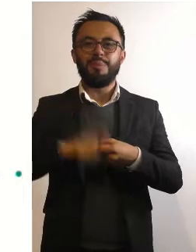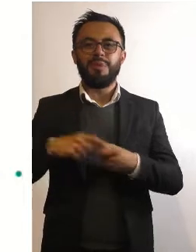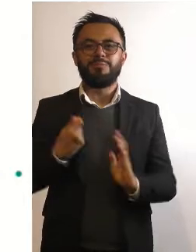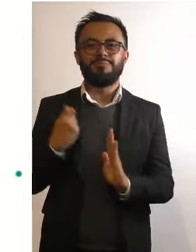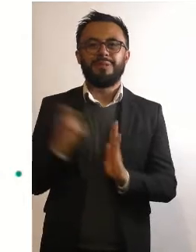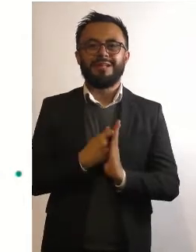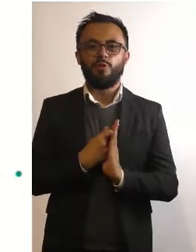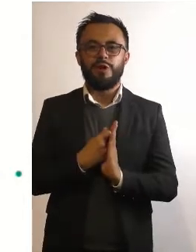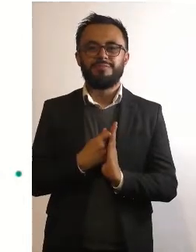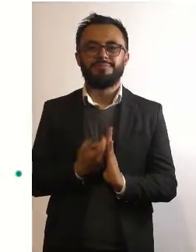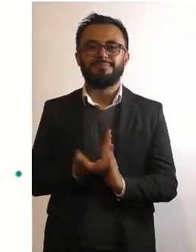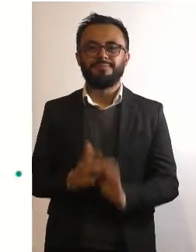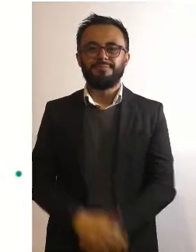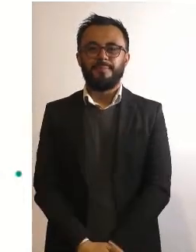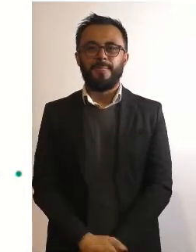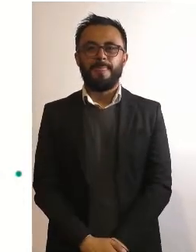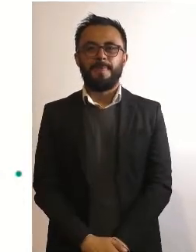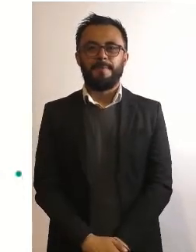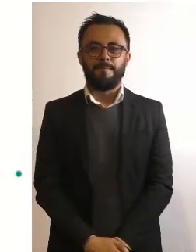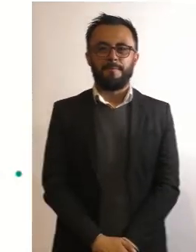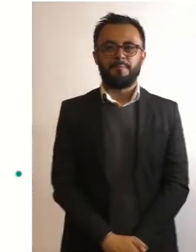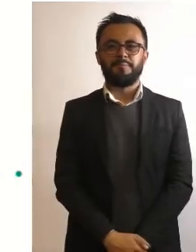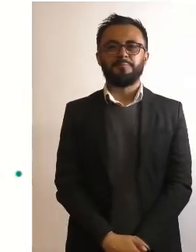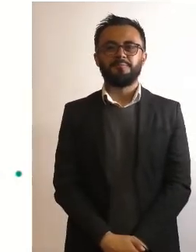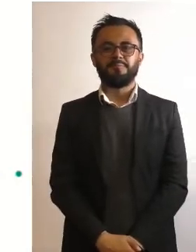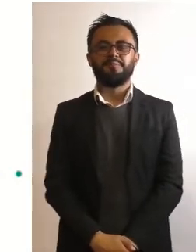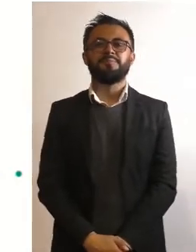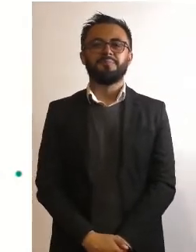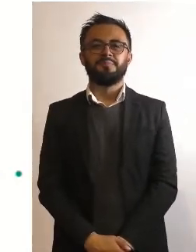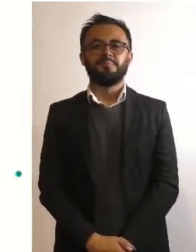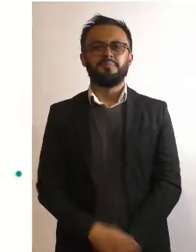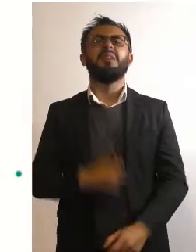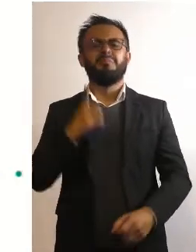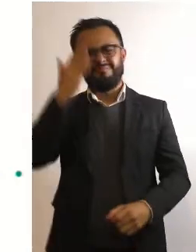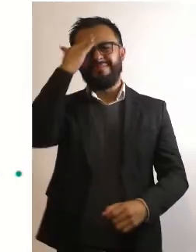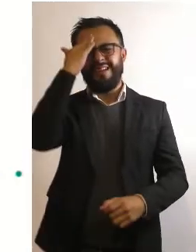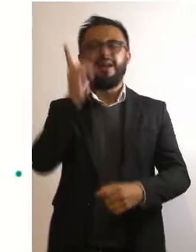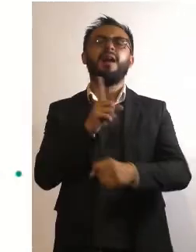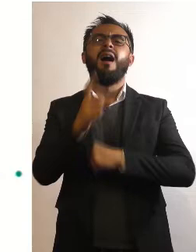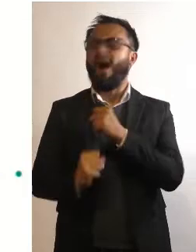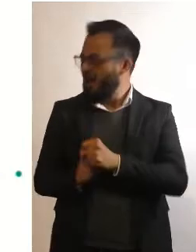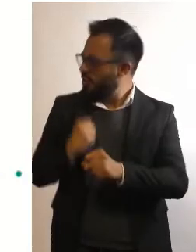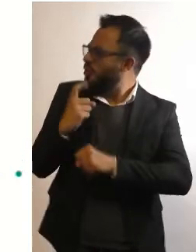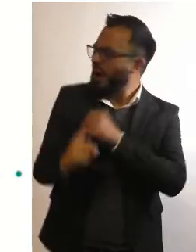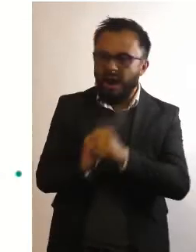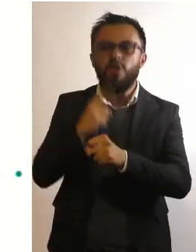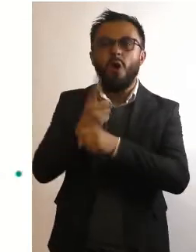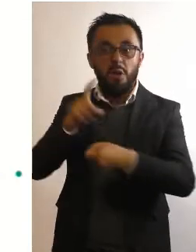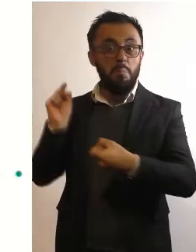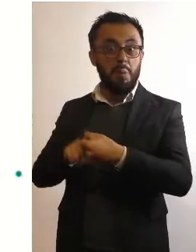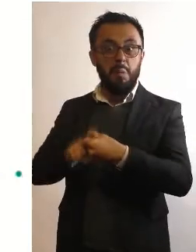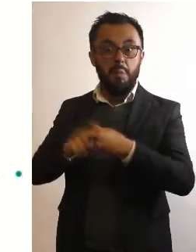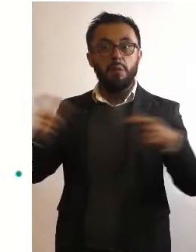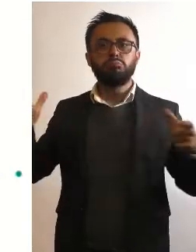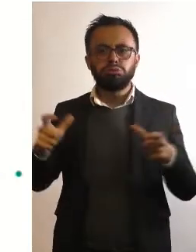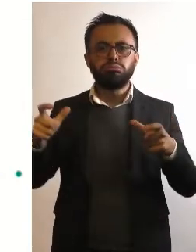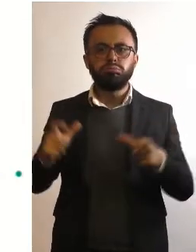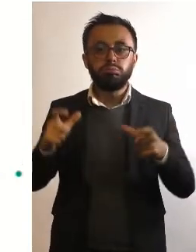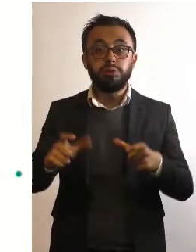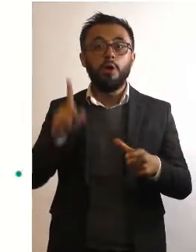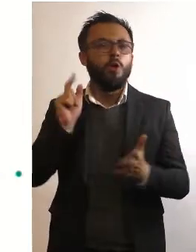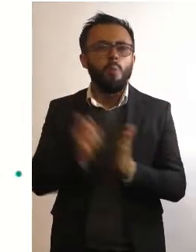una tendencia a la disminución en los procesos de matrícula, pero en el 2021 vimos que las cifras se